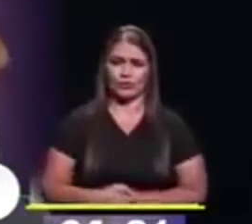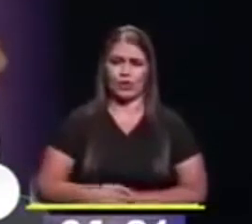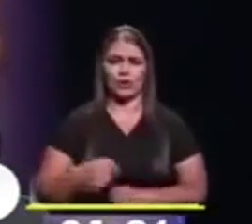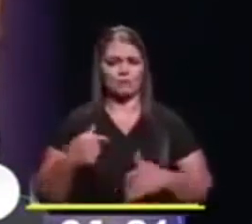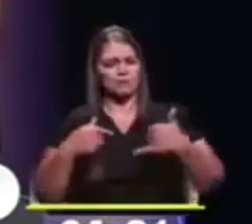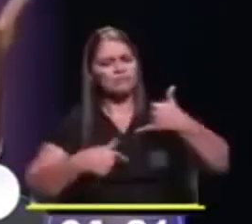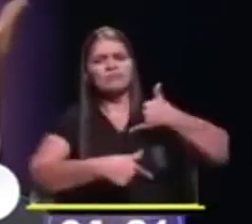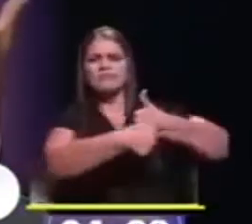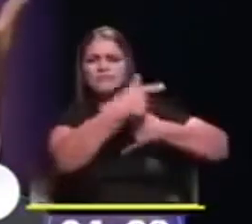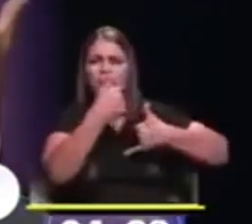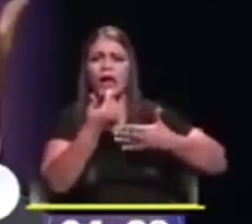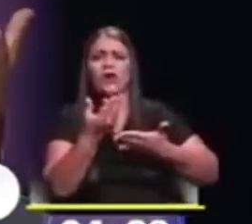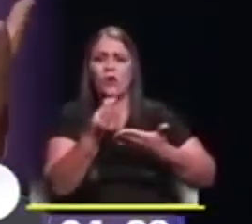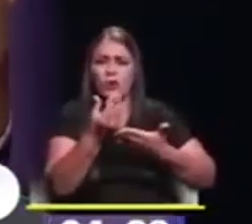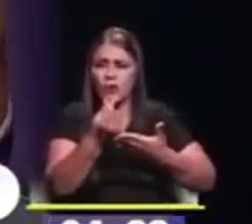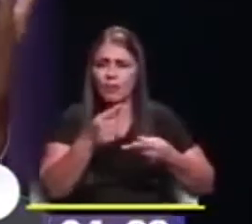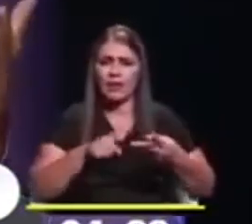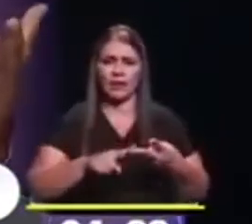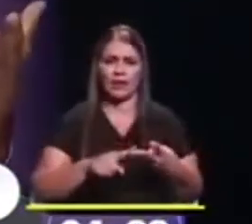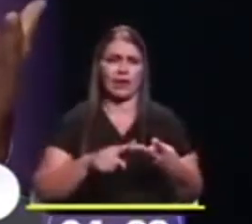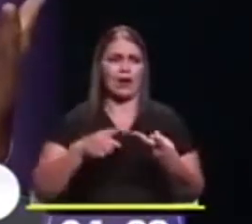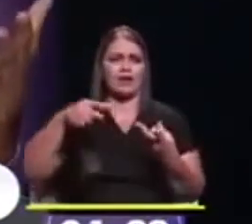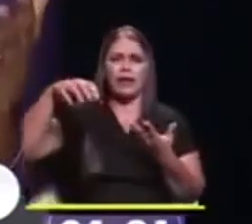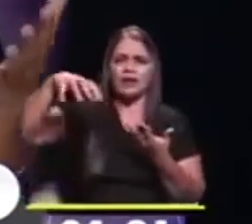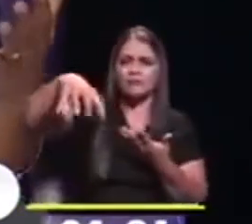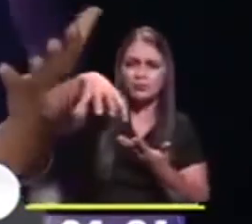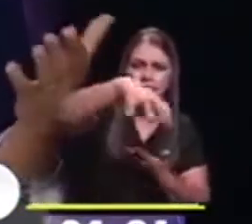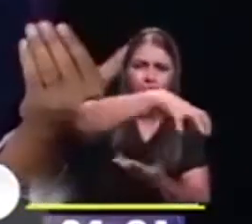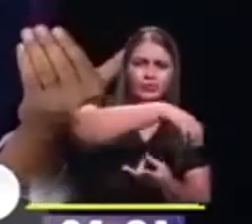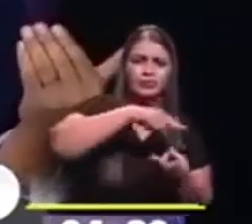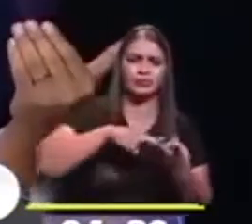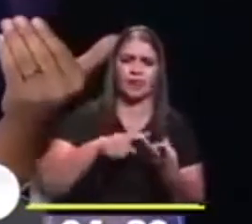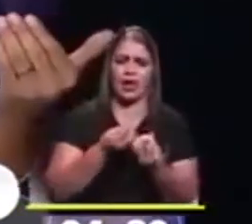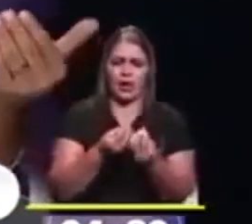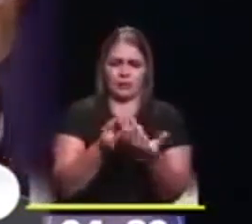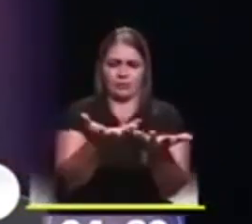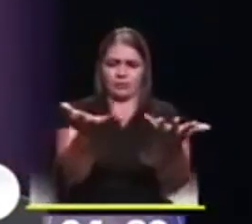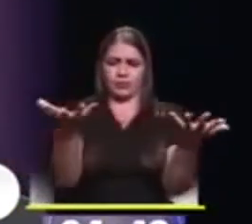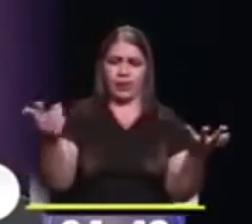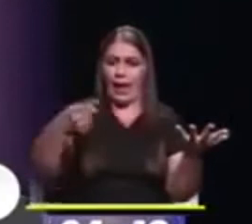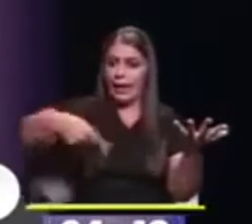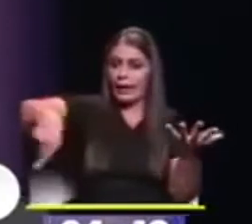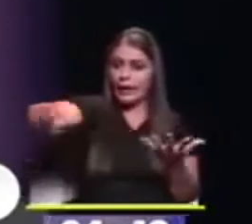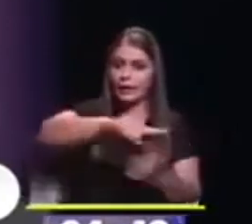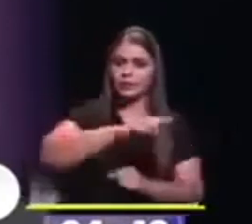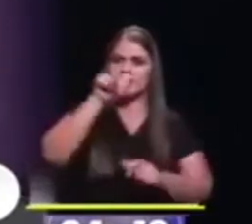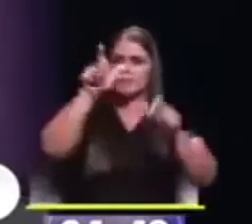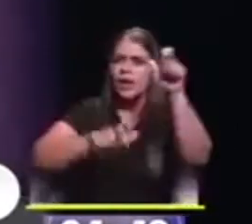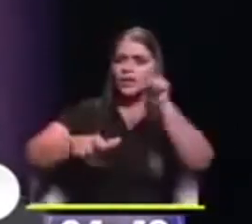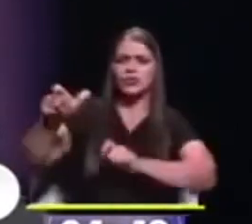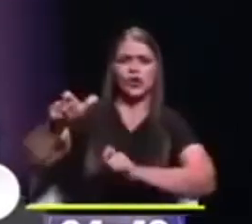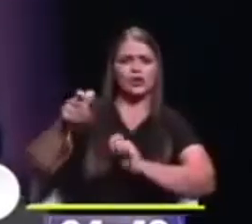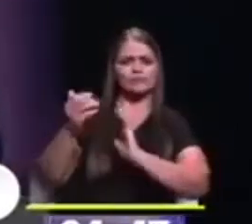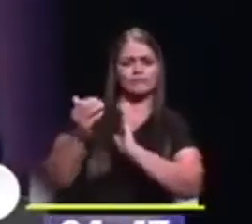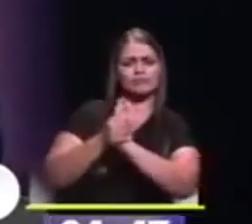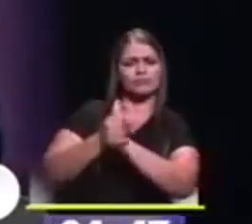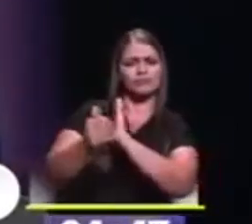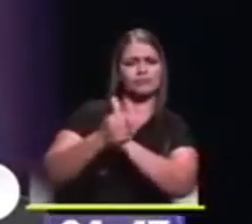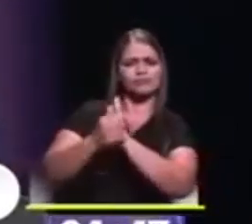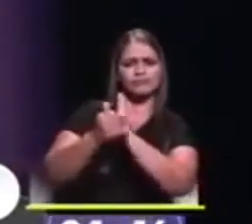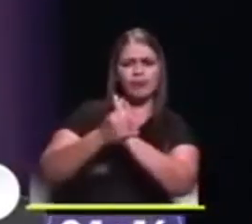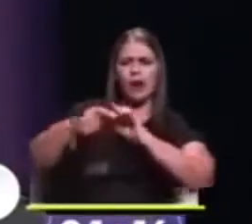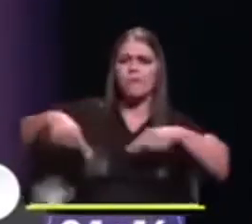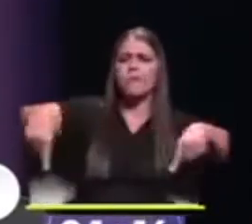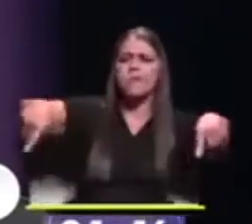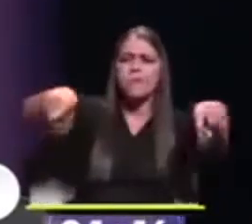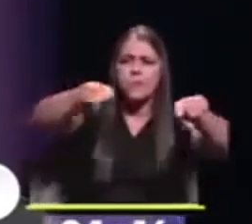En nuestro país las grandes riquezas son la biodiversidad extraordinaria que tenemos y el talento infinito que tenemos en